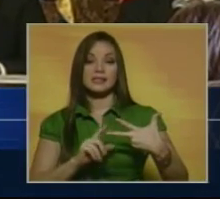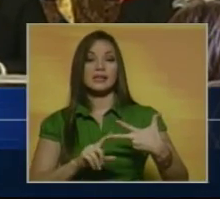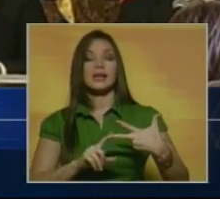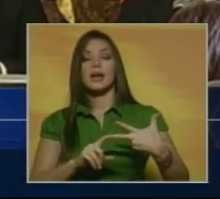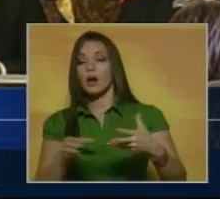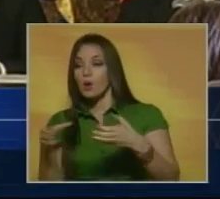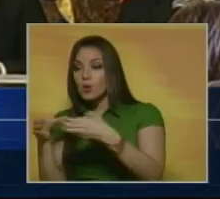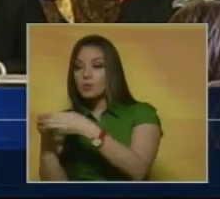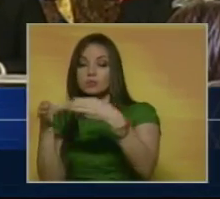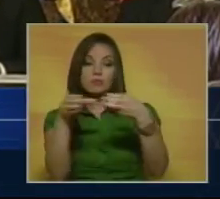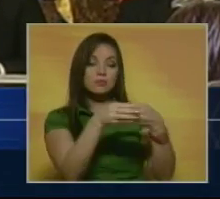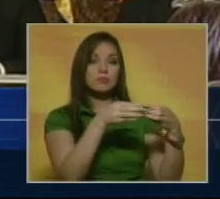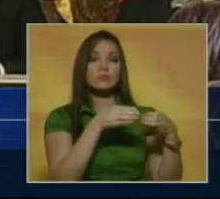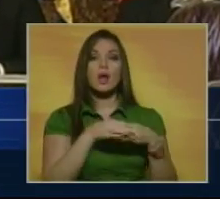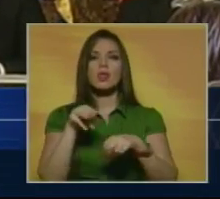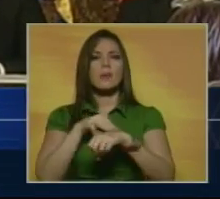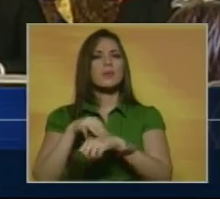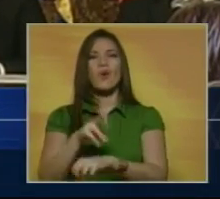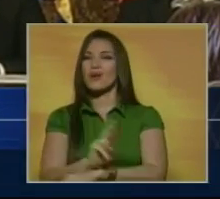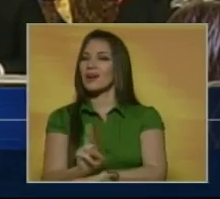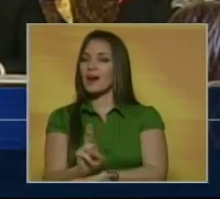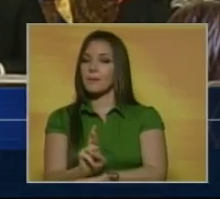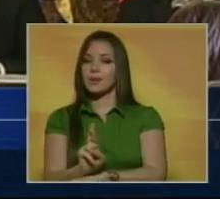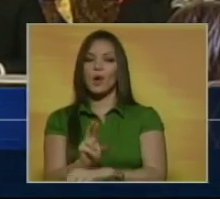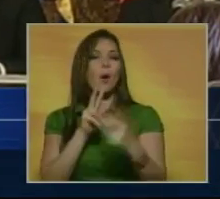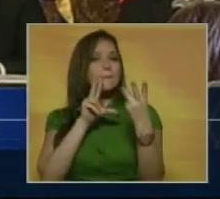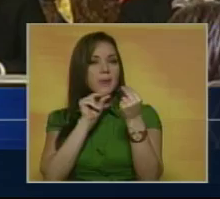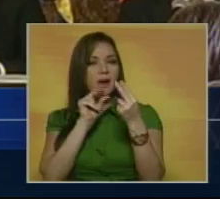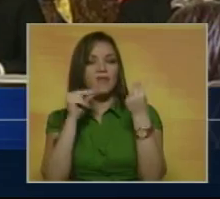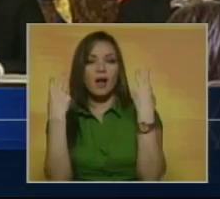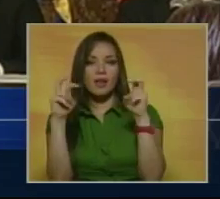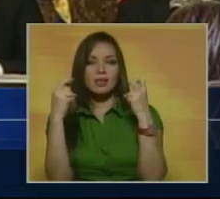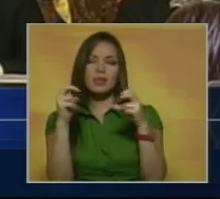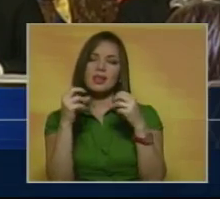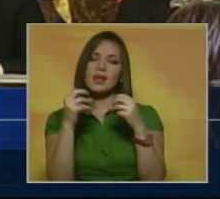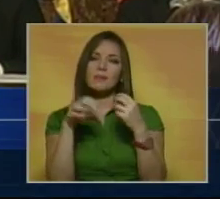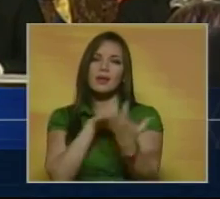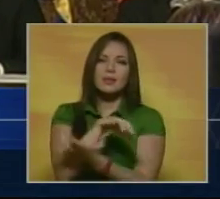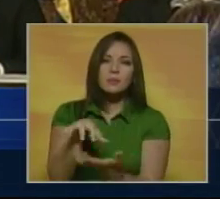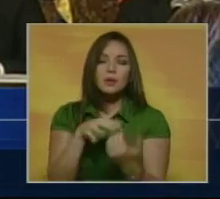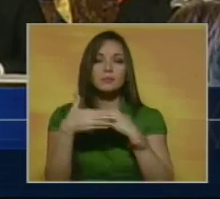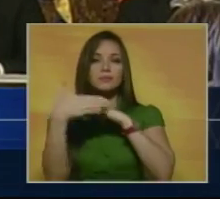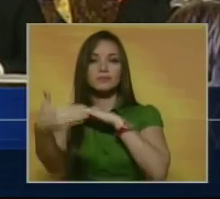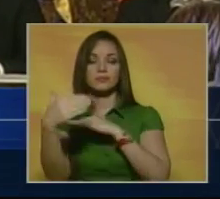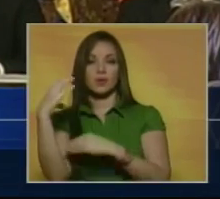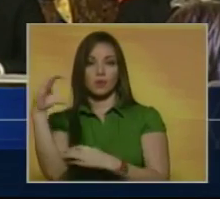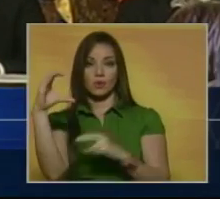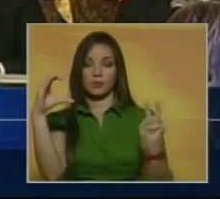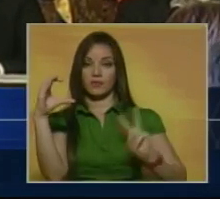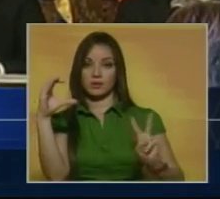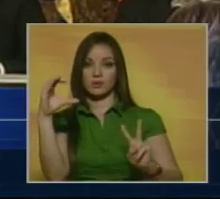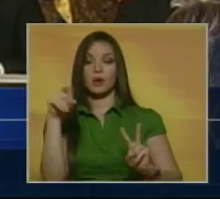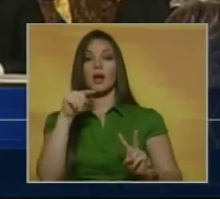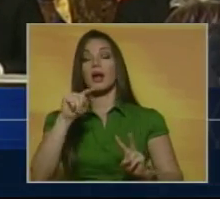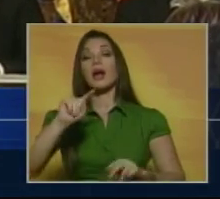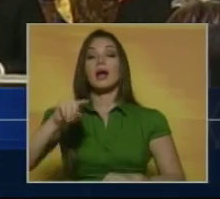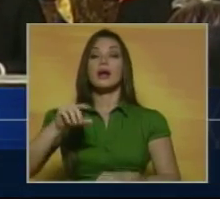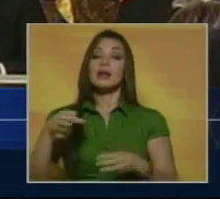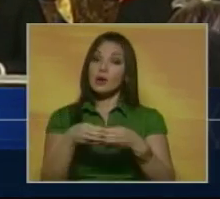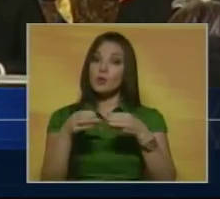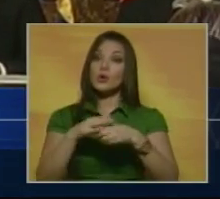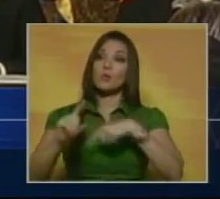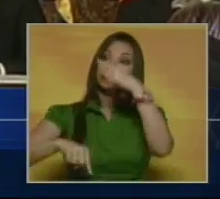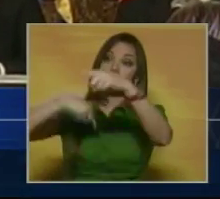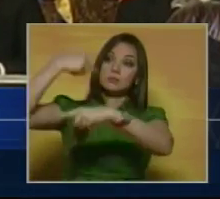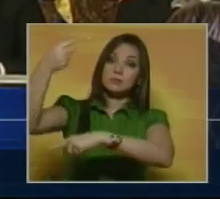de ministros inmediatamente para empezar a tratar los temas sensibles de la frontera. Reunión que continuará el miércoles